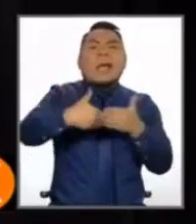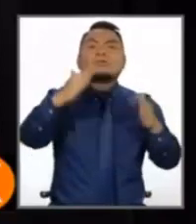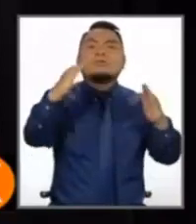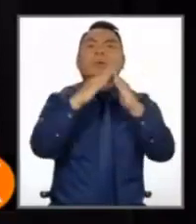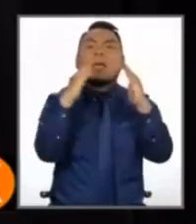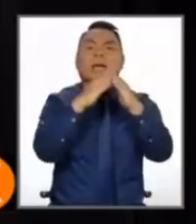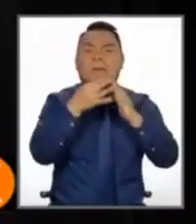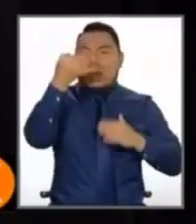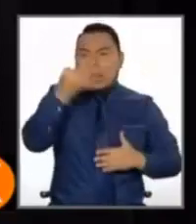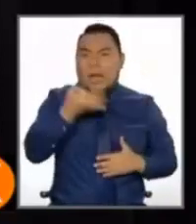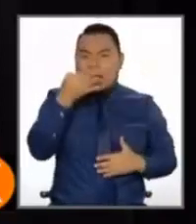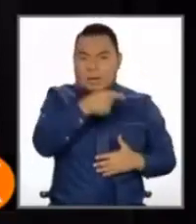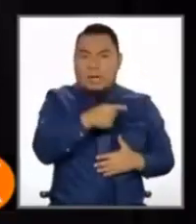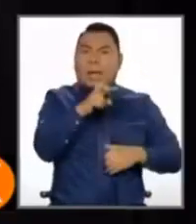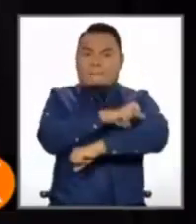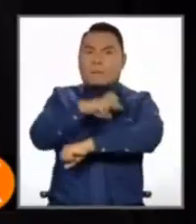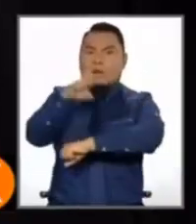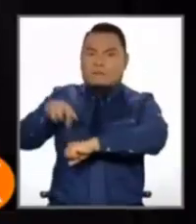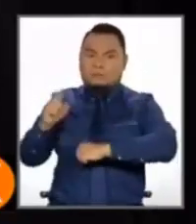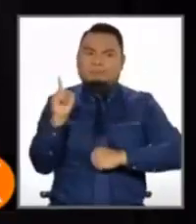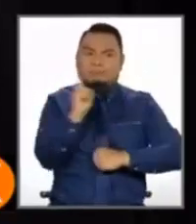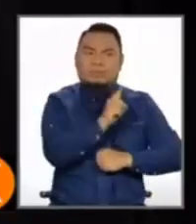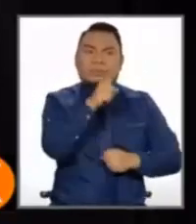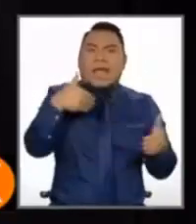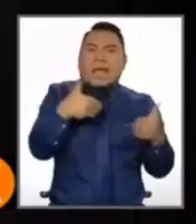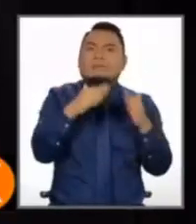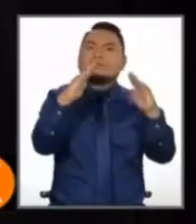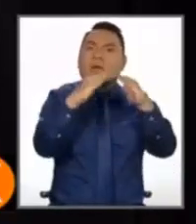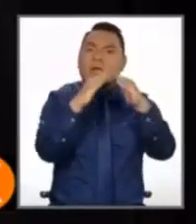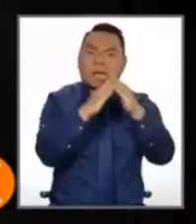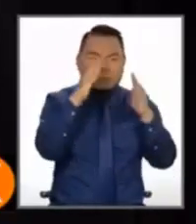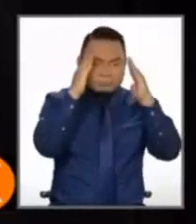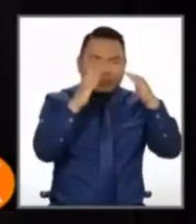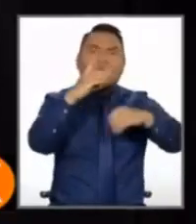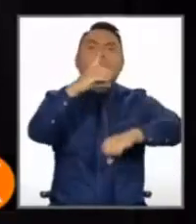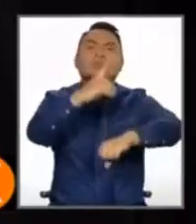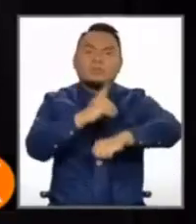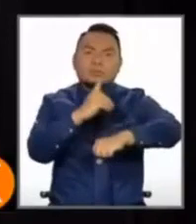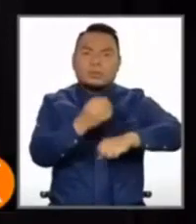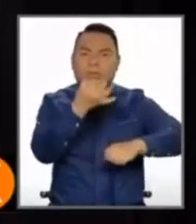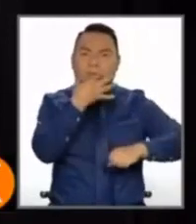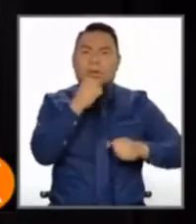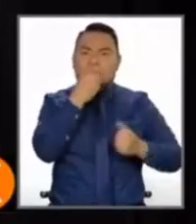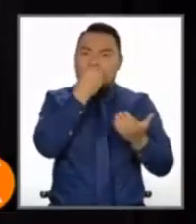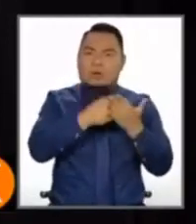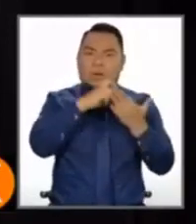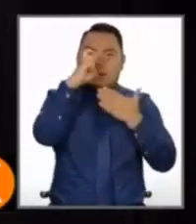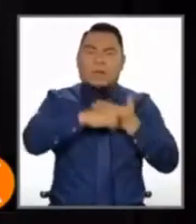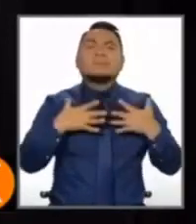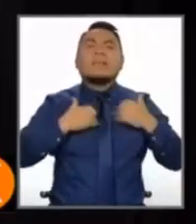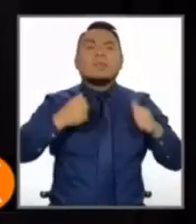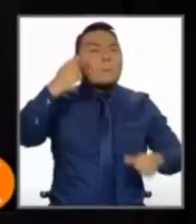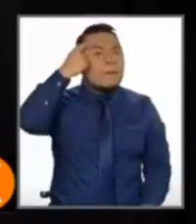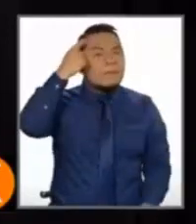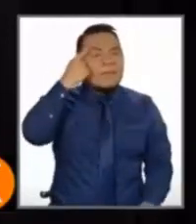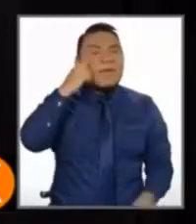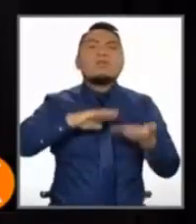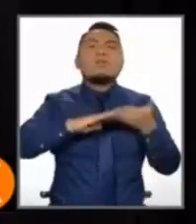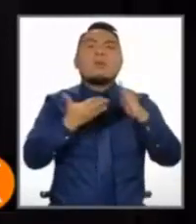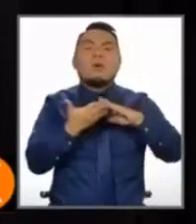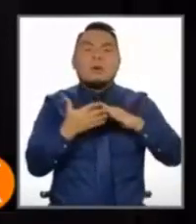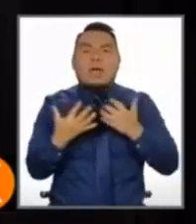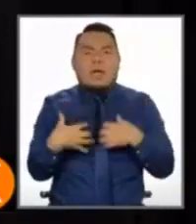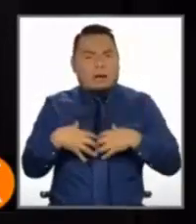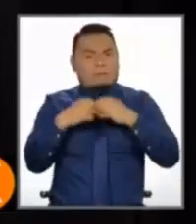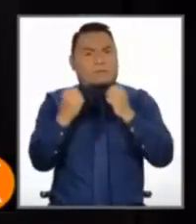casa, con calidad, con profesionales que te atenderán en medicinas y con un buen plan de salud mental